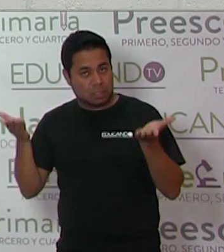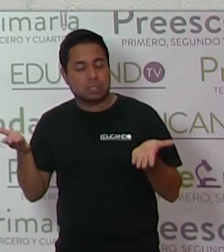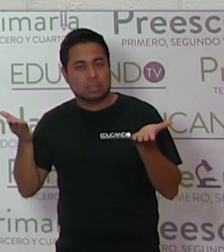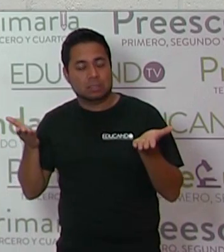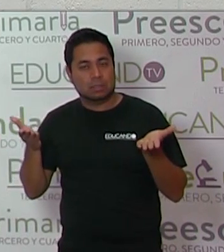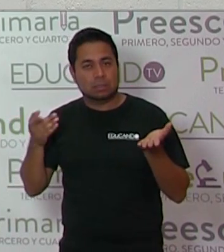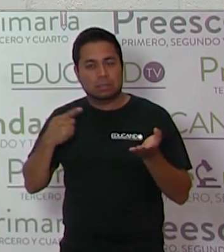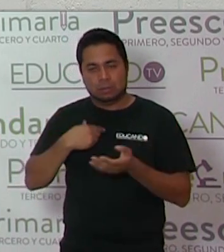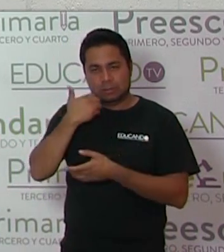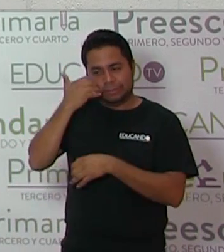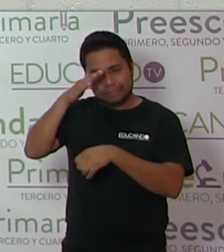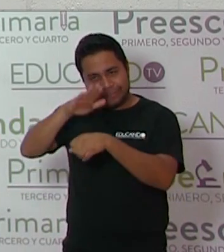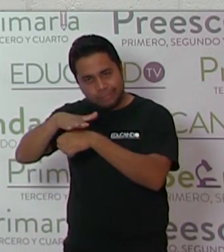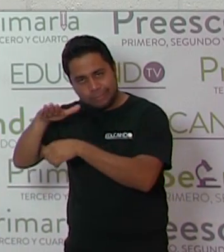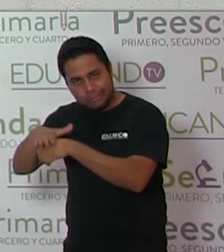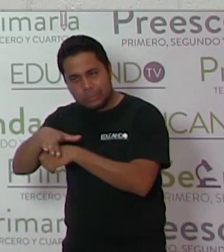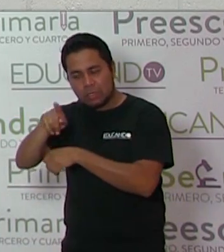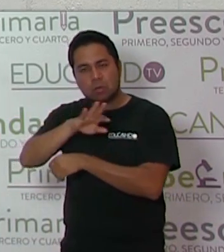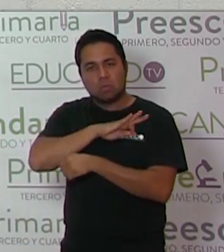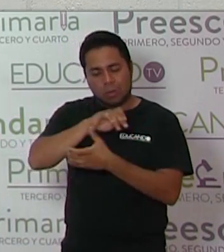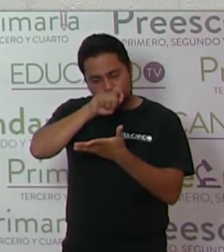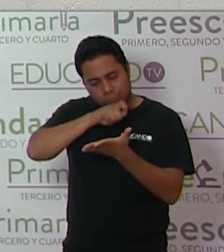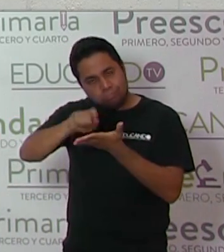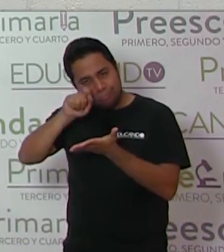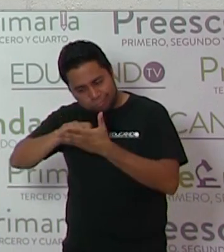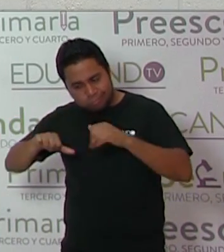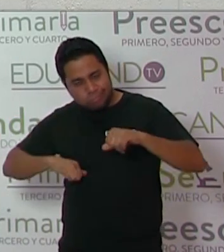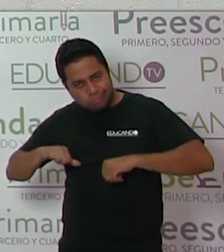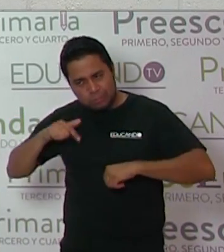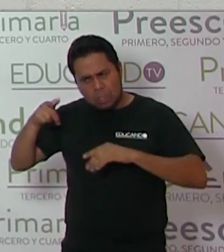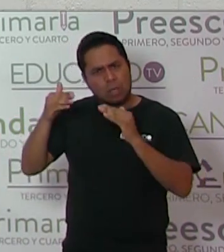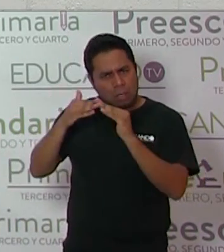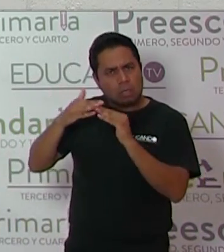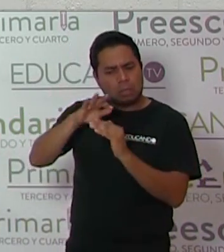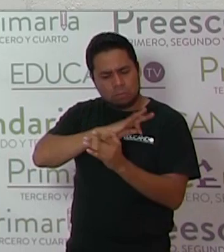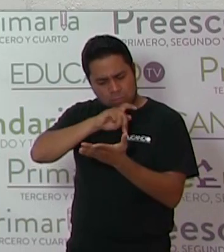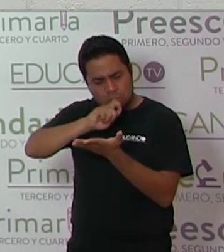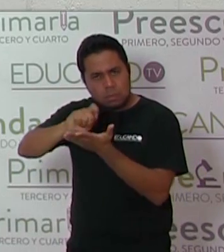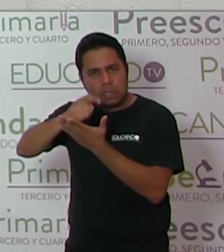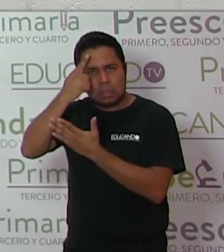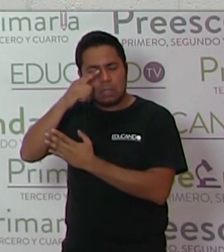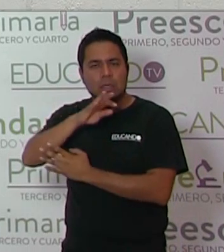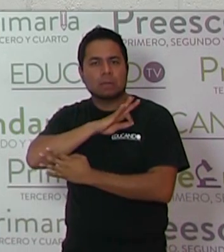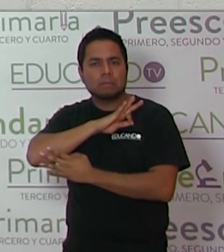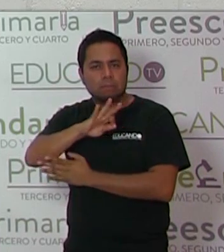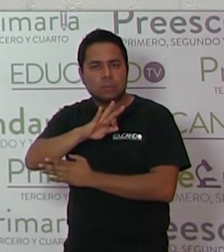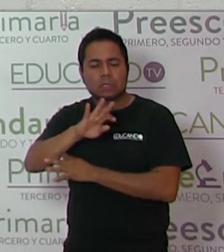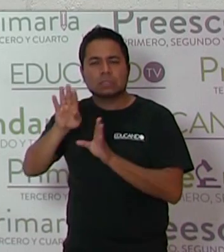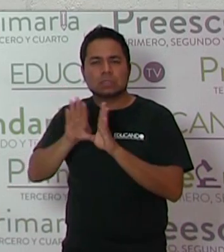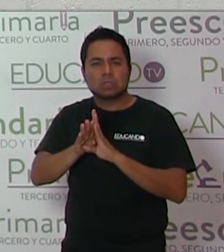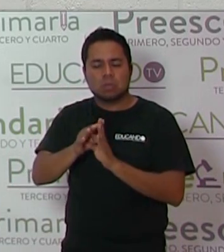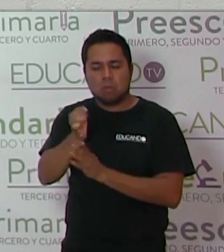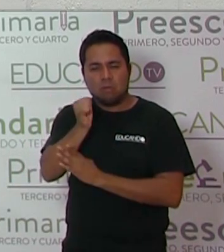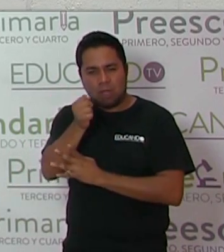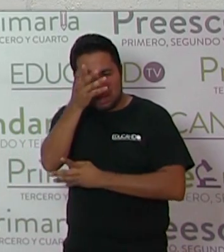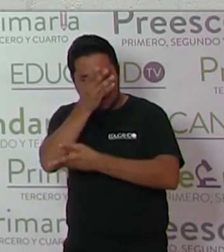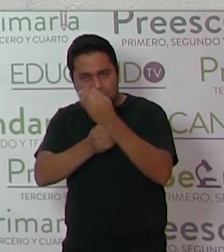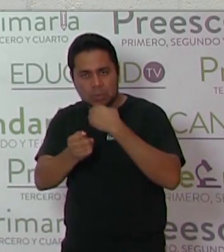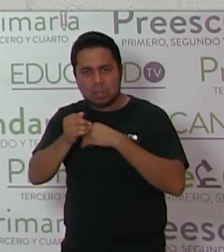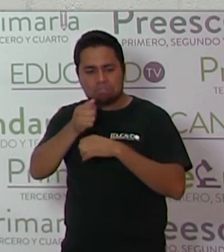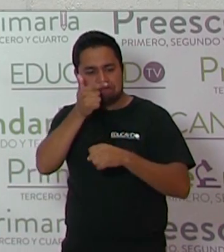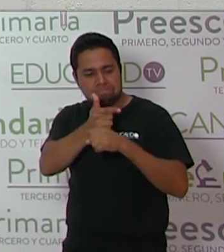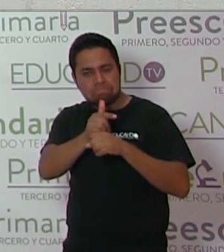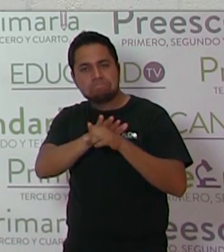diferencia? Yo los invito a que hagan algunos de estos ejercicios en su casa para que ustedes tomen práctica y